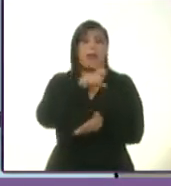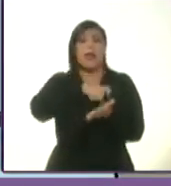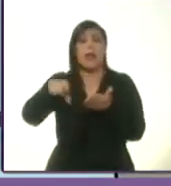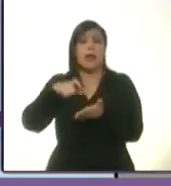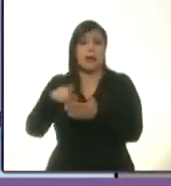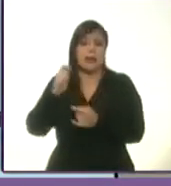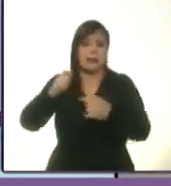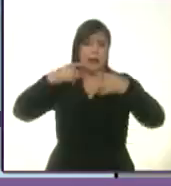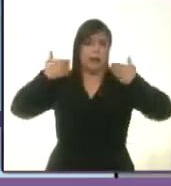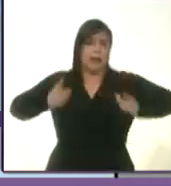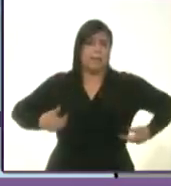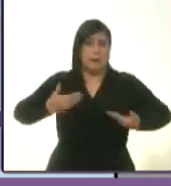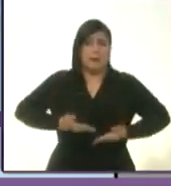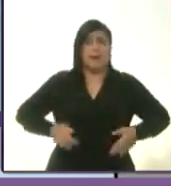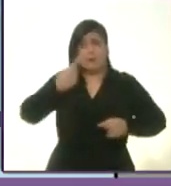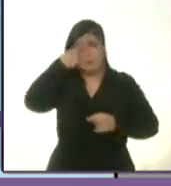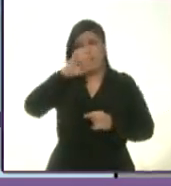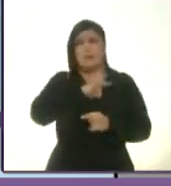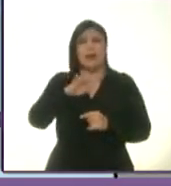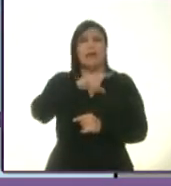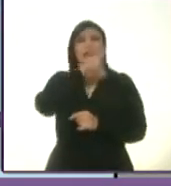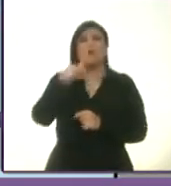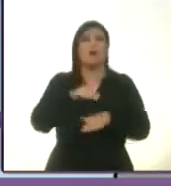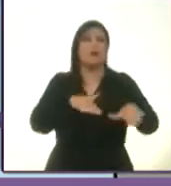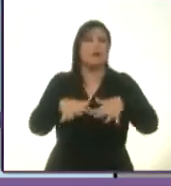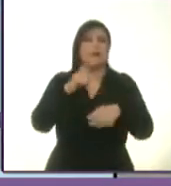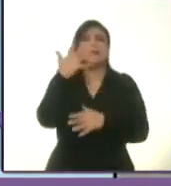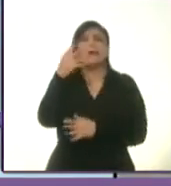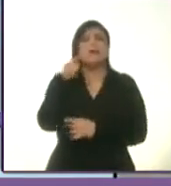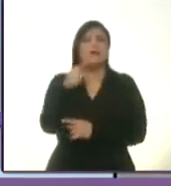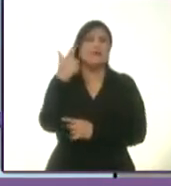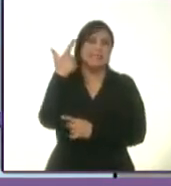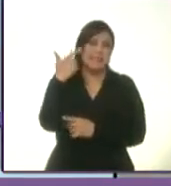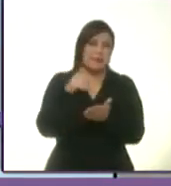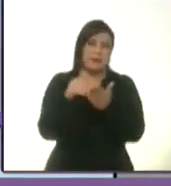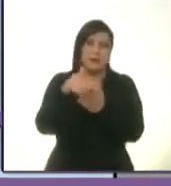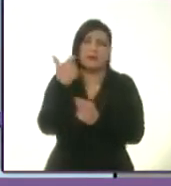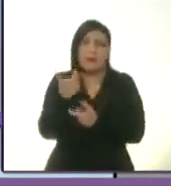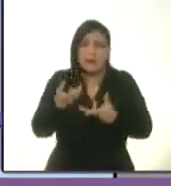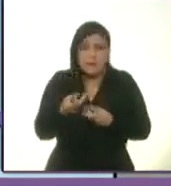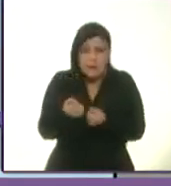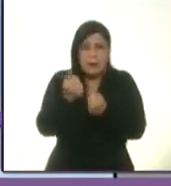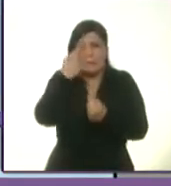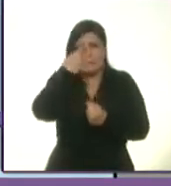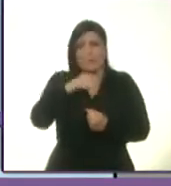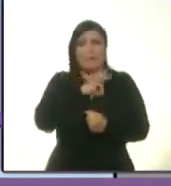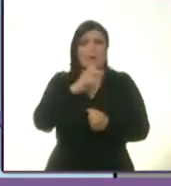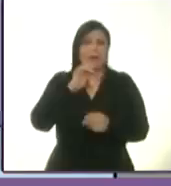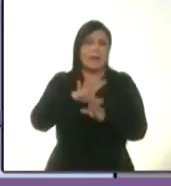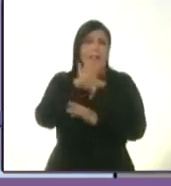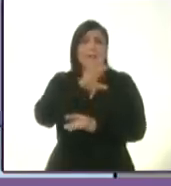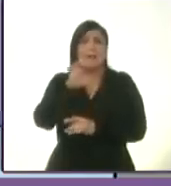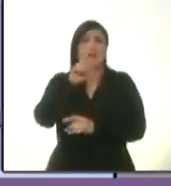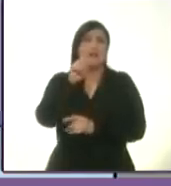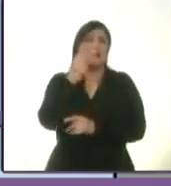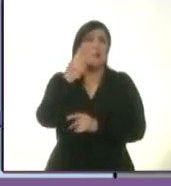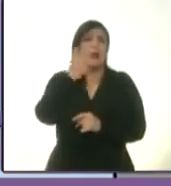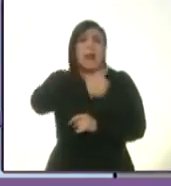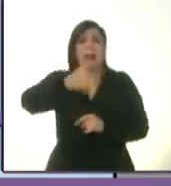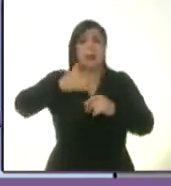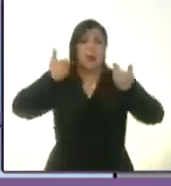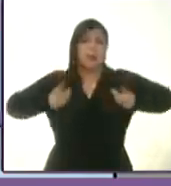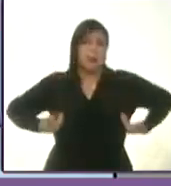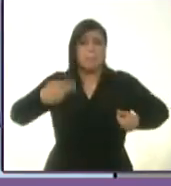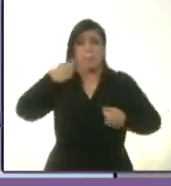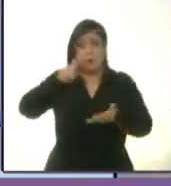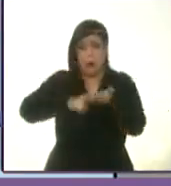mil chalecos después del sismo del 19 de septiembre 5.7 millones de pesos 572 pesos cada chaleco solo que el valor